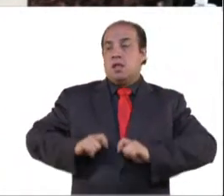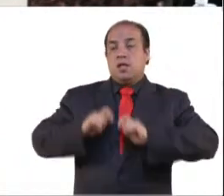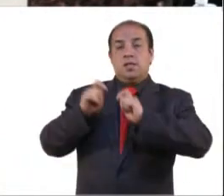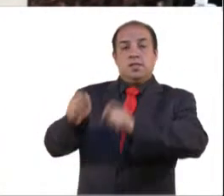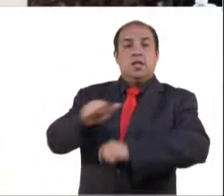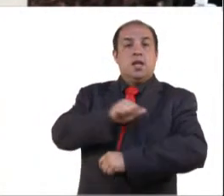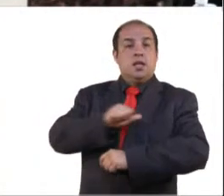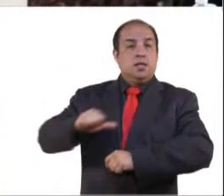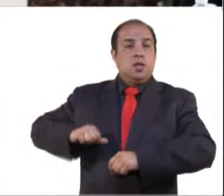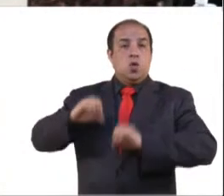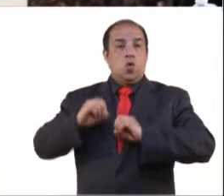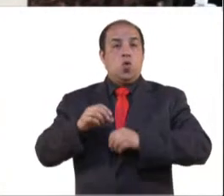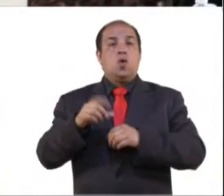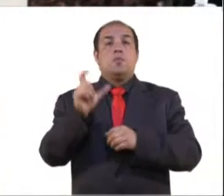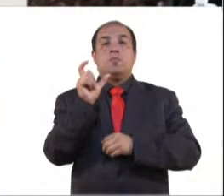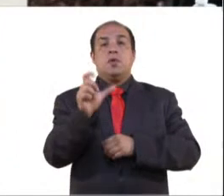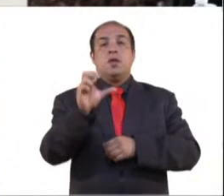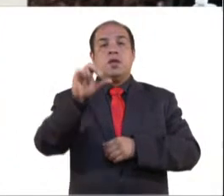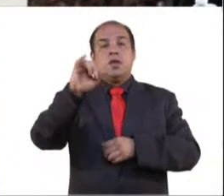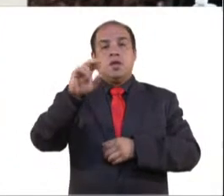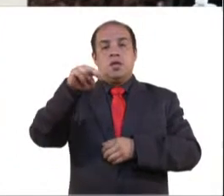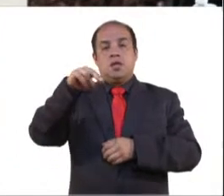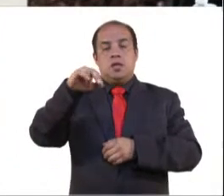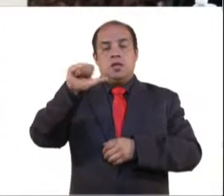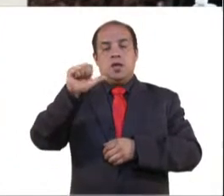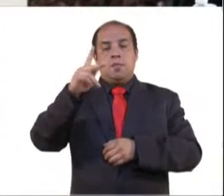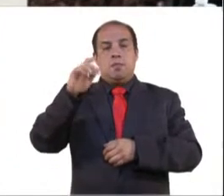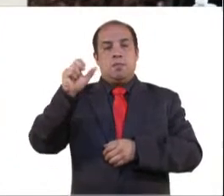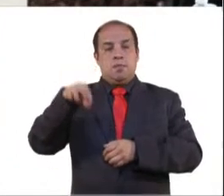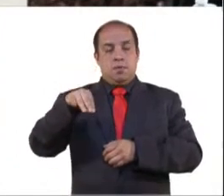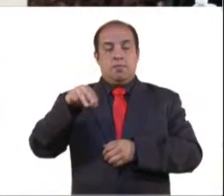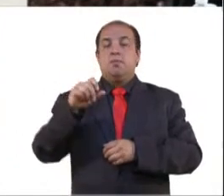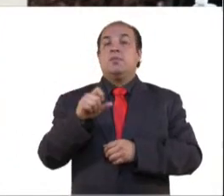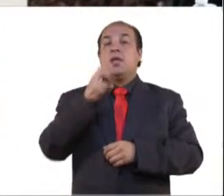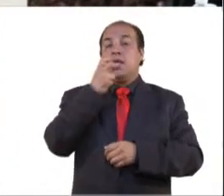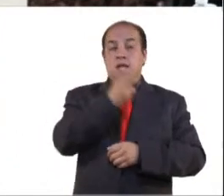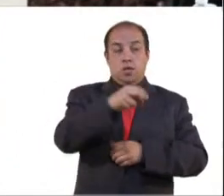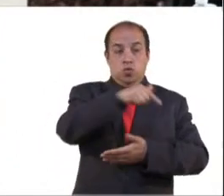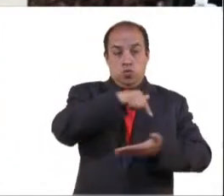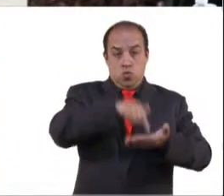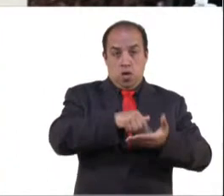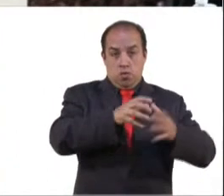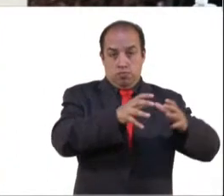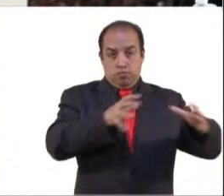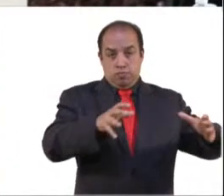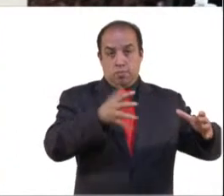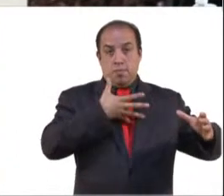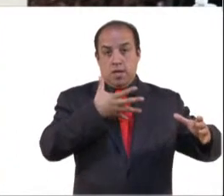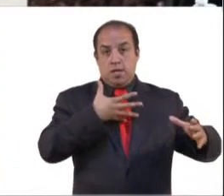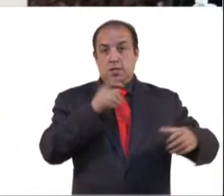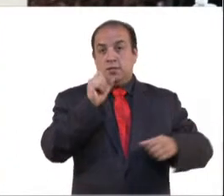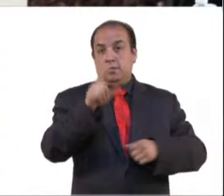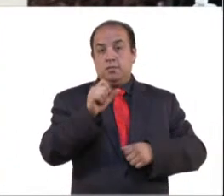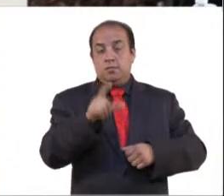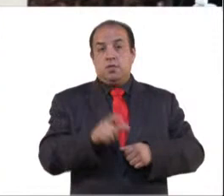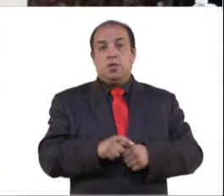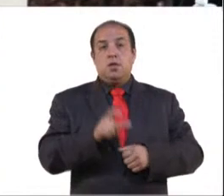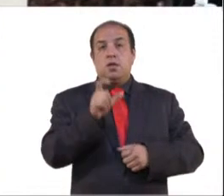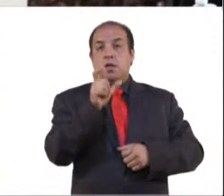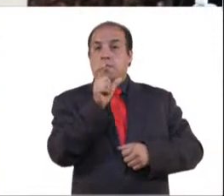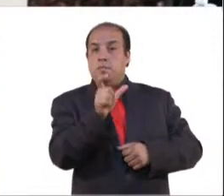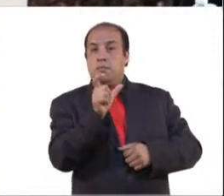la credencial de INAPA. En estos módulos también se van a instalar la credencialización de